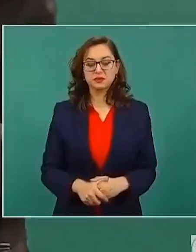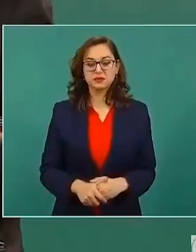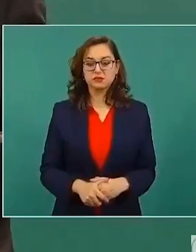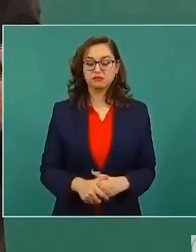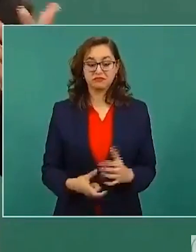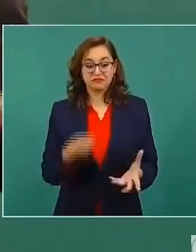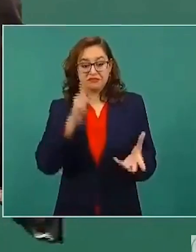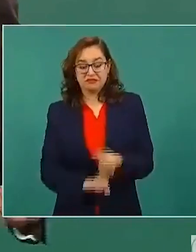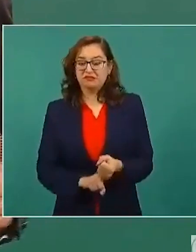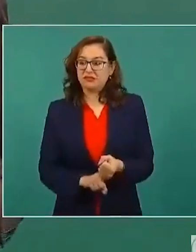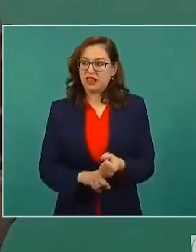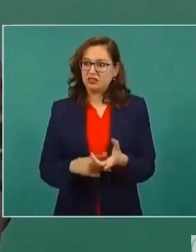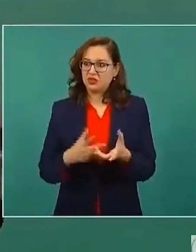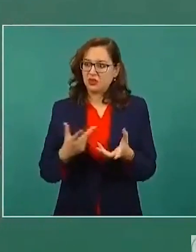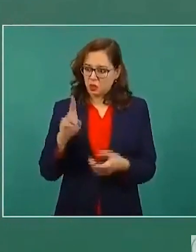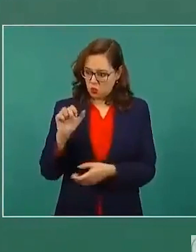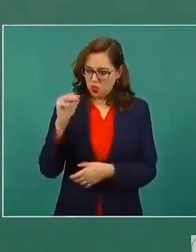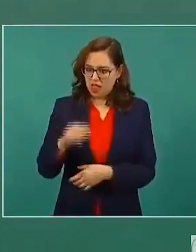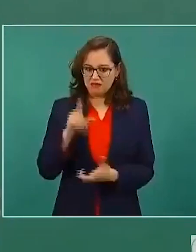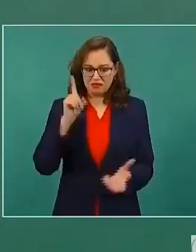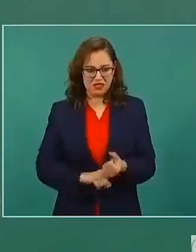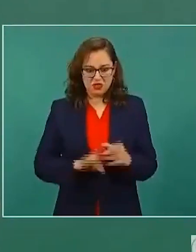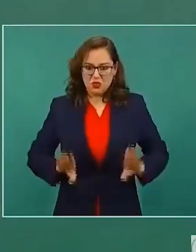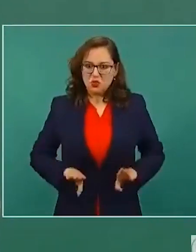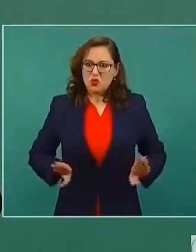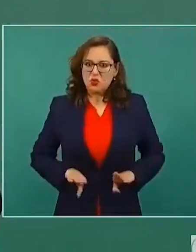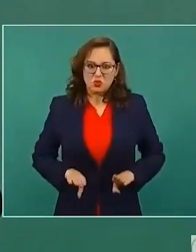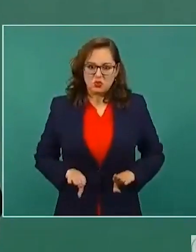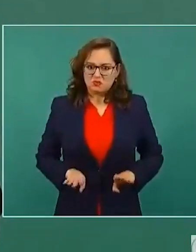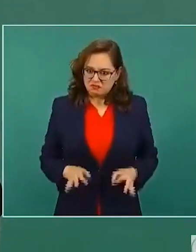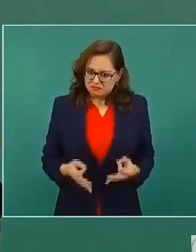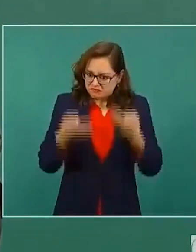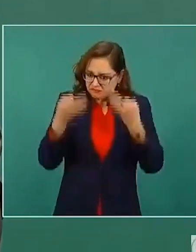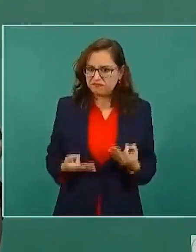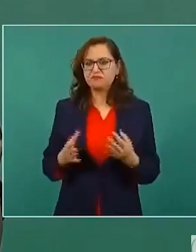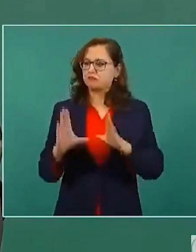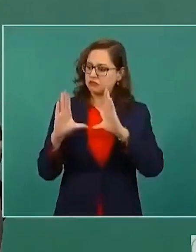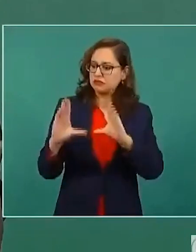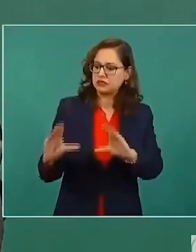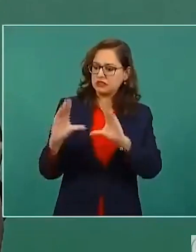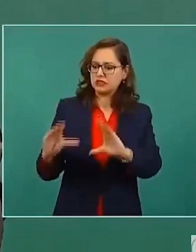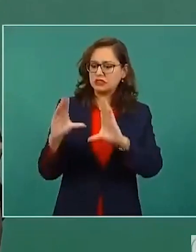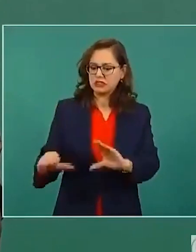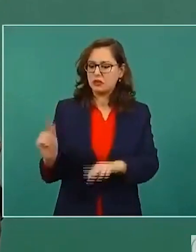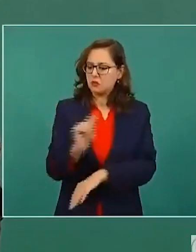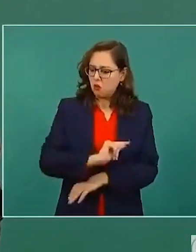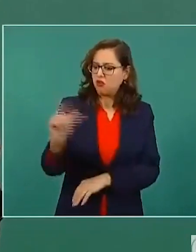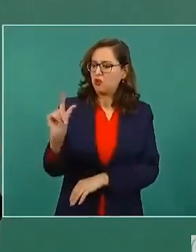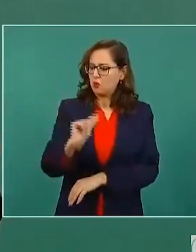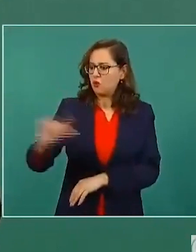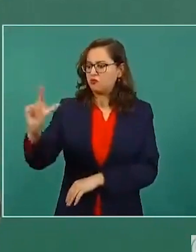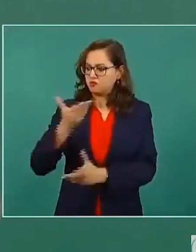su esencia de formación de cuadros, de